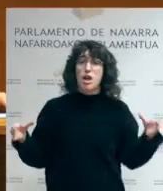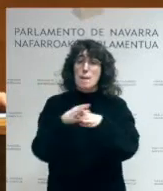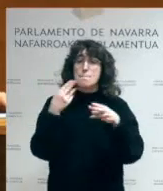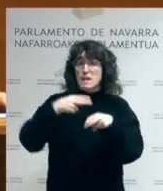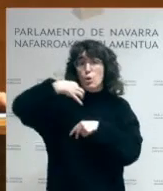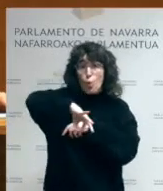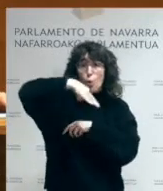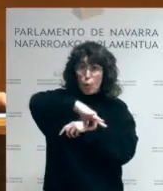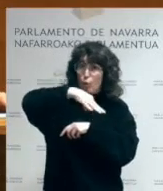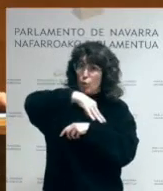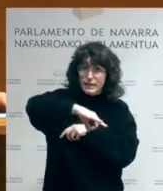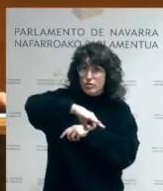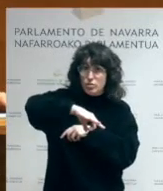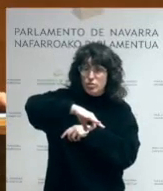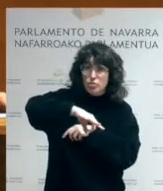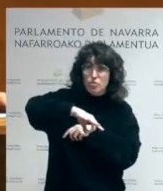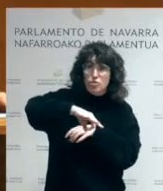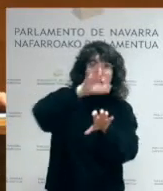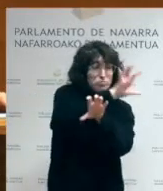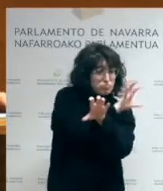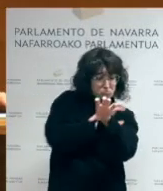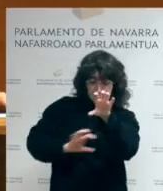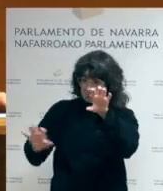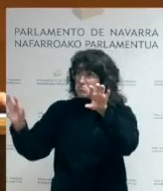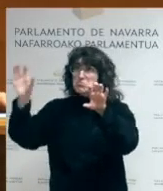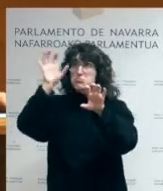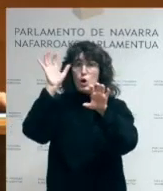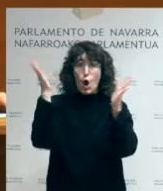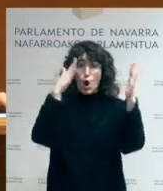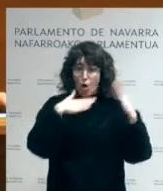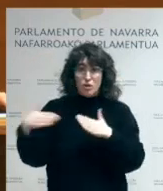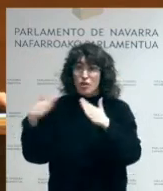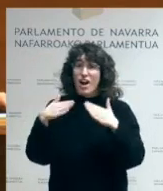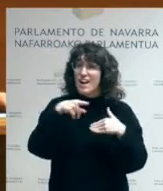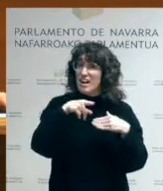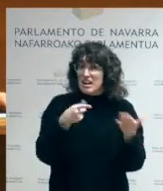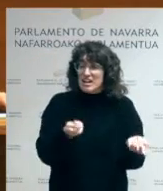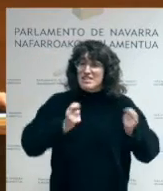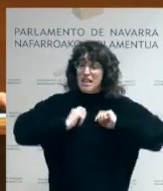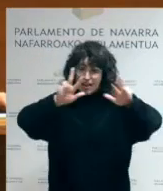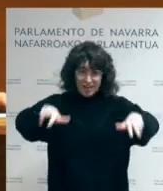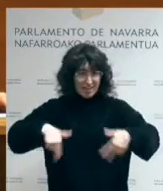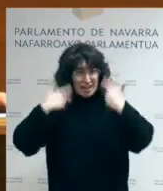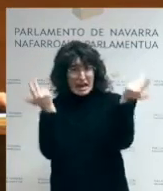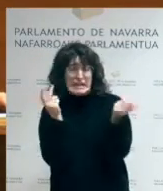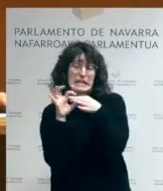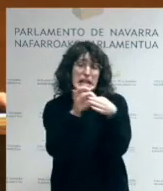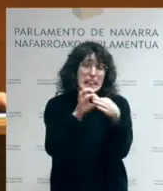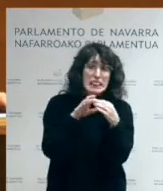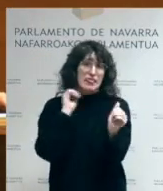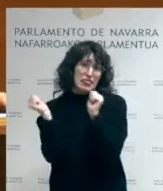parlamentario que no tiene presencia en ninguna otra demarcación en el conjunto de España. Eso nos libera de hipotecas y de condicionamientos que otros